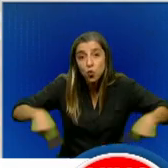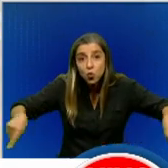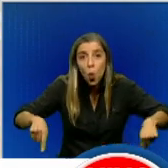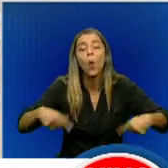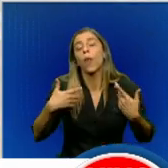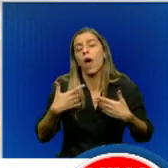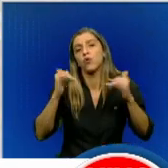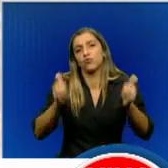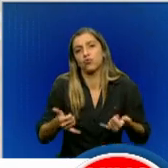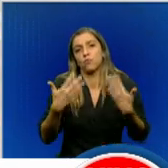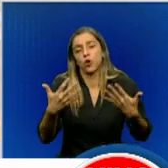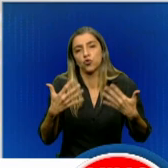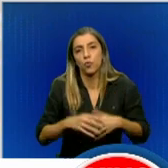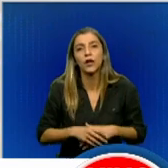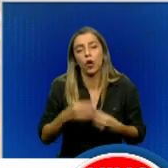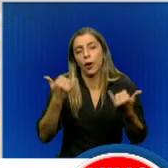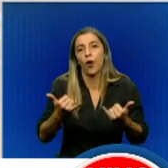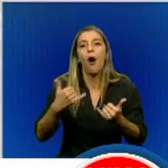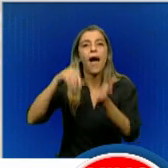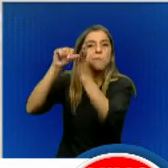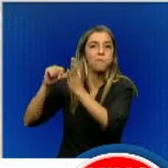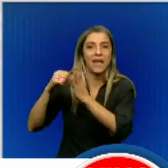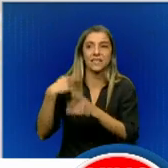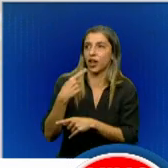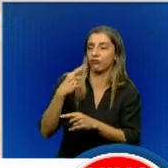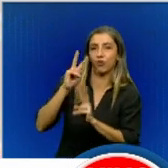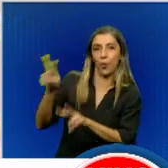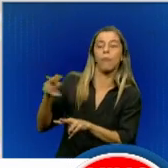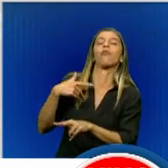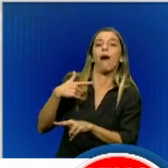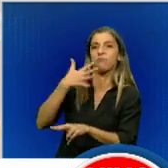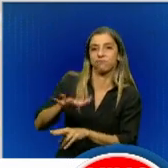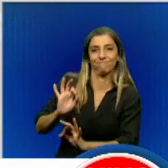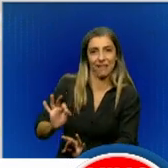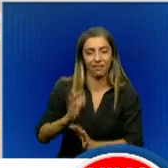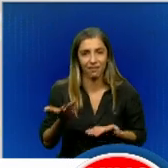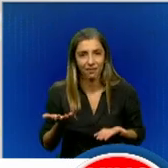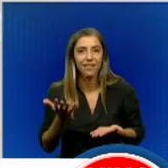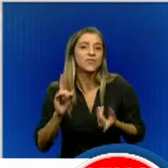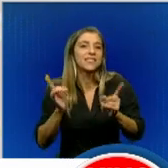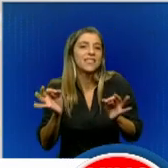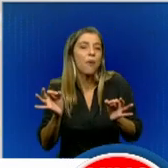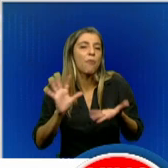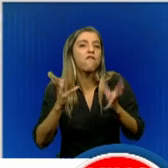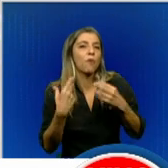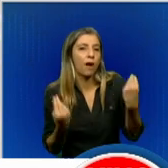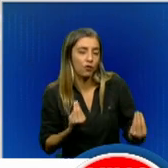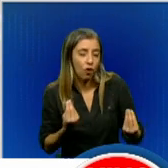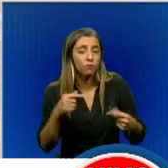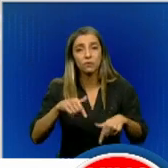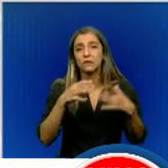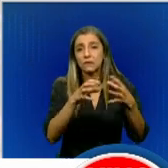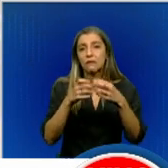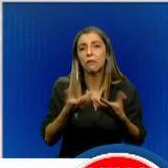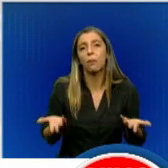internacional comprobada al respecto también tiene mínimos tienen minimizarlo diciendo que en la discusión central no pasa por la